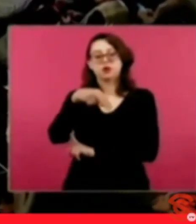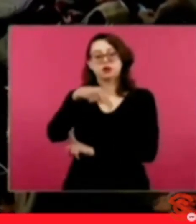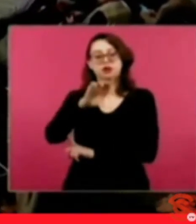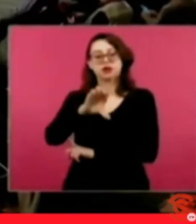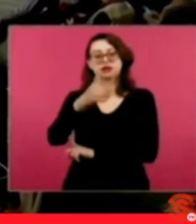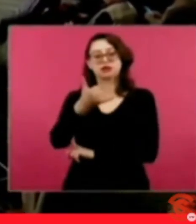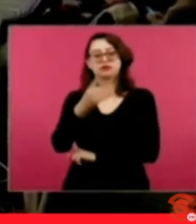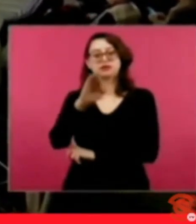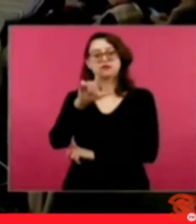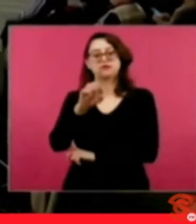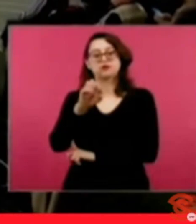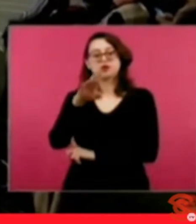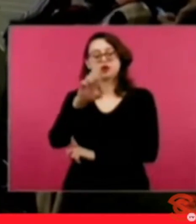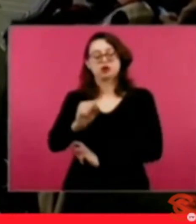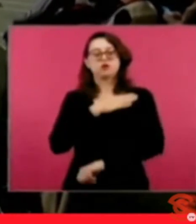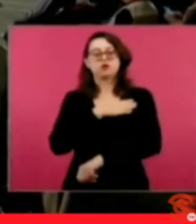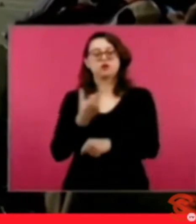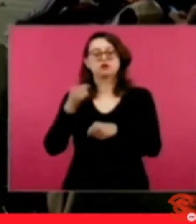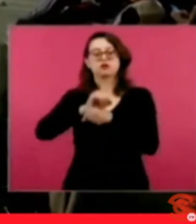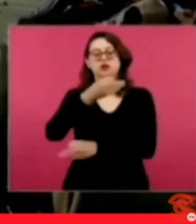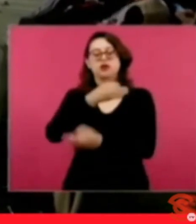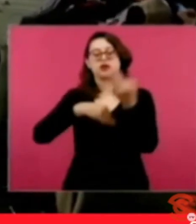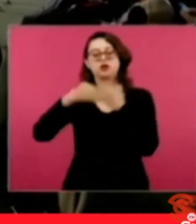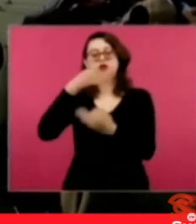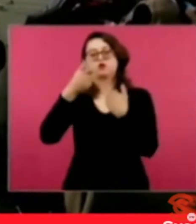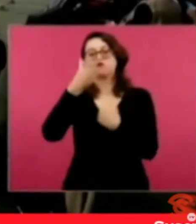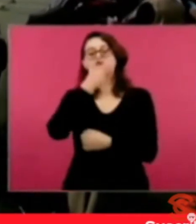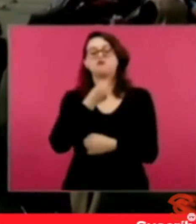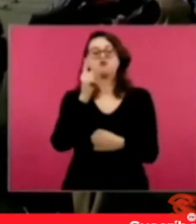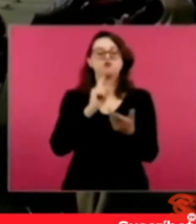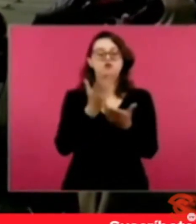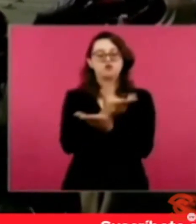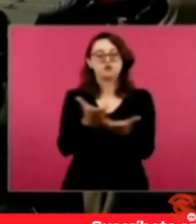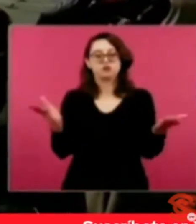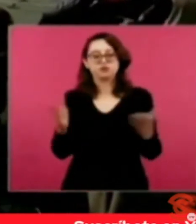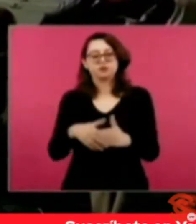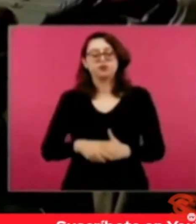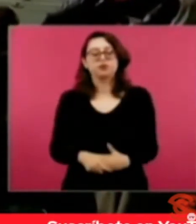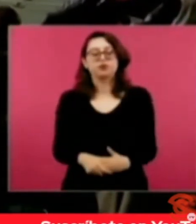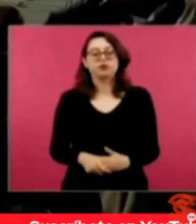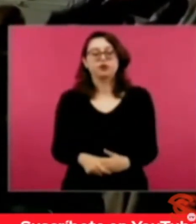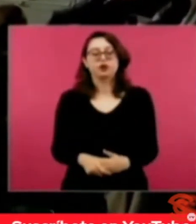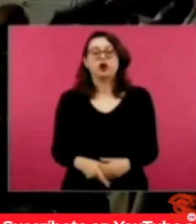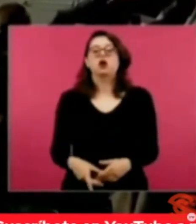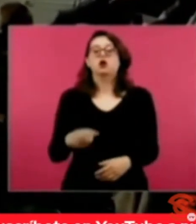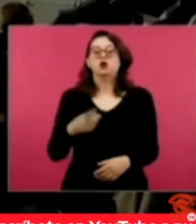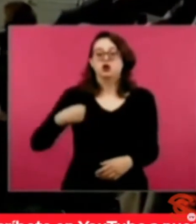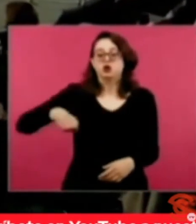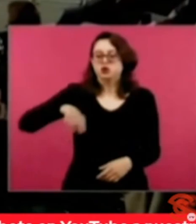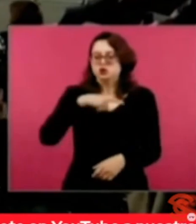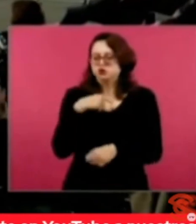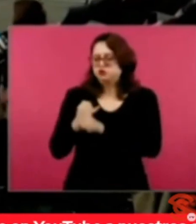y a todos. Presidente, en la revista Contralínea documentamos el historial del